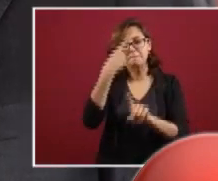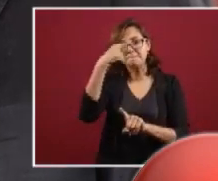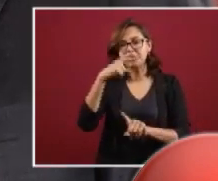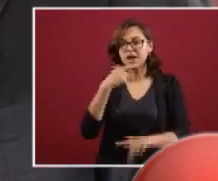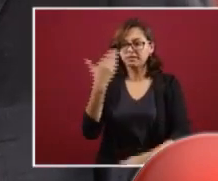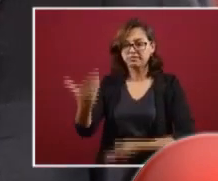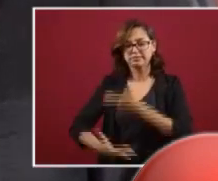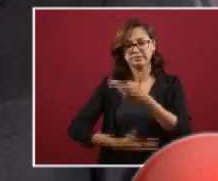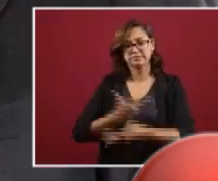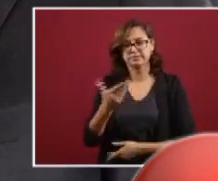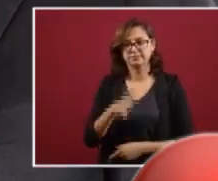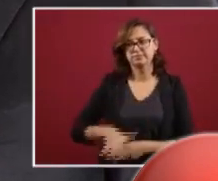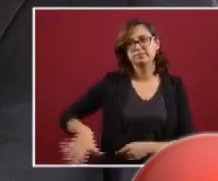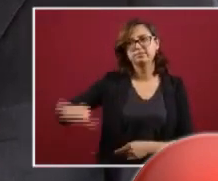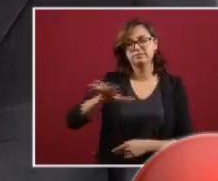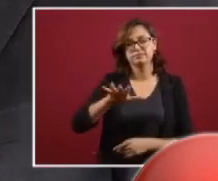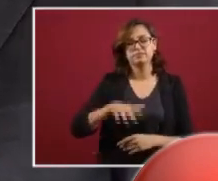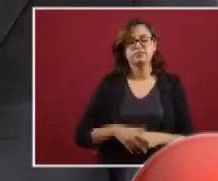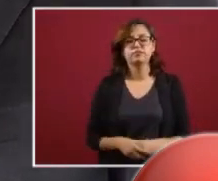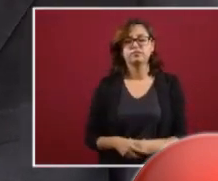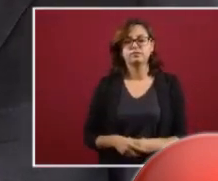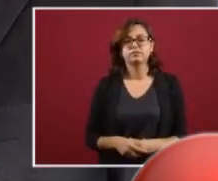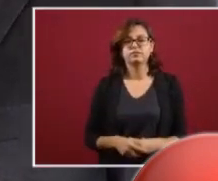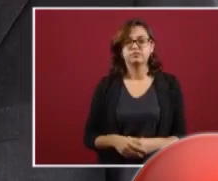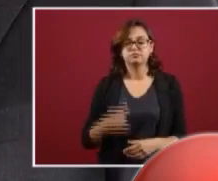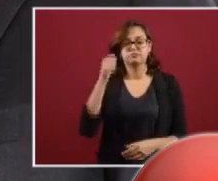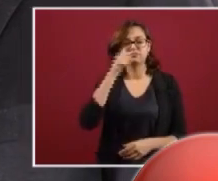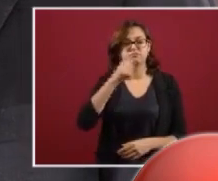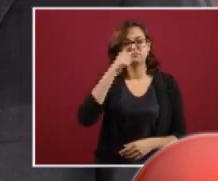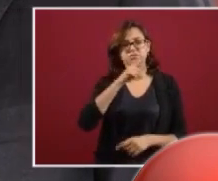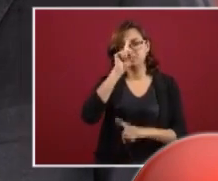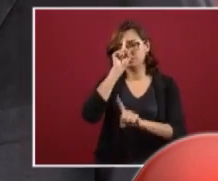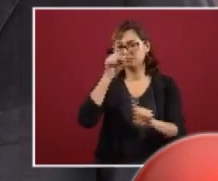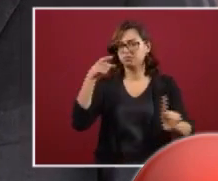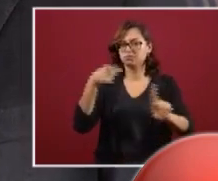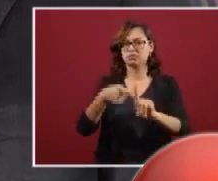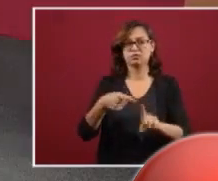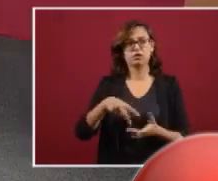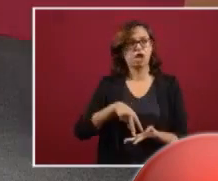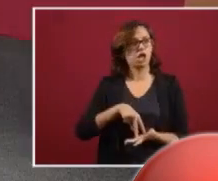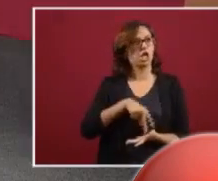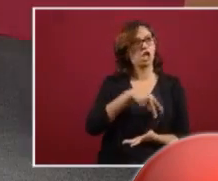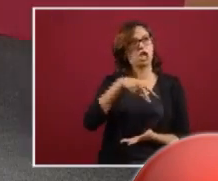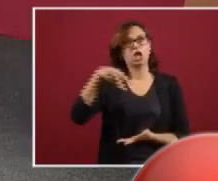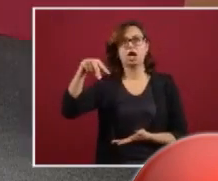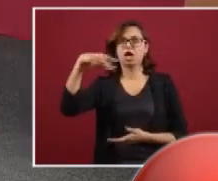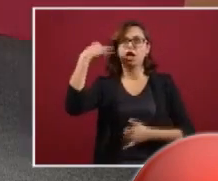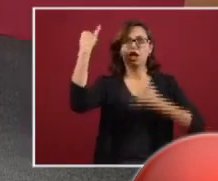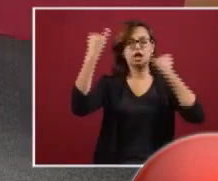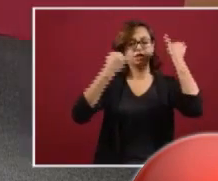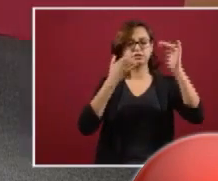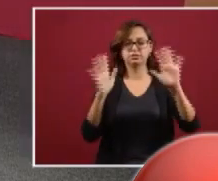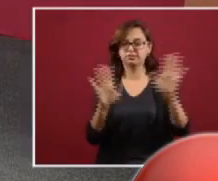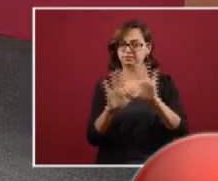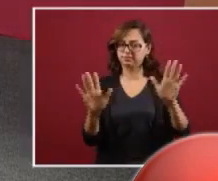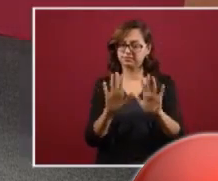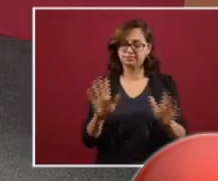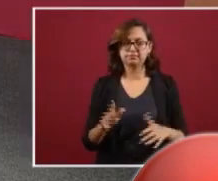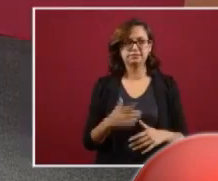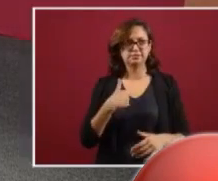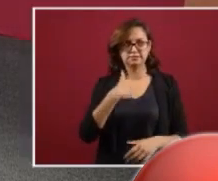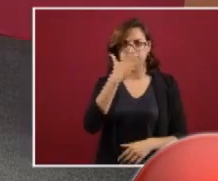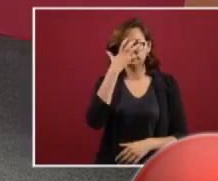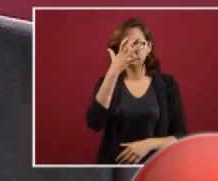entonces tener los pies en la tierra y ser muy respetuosos de